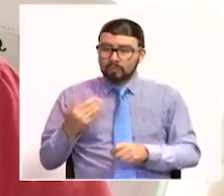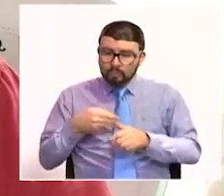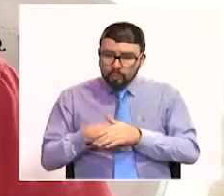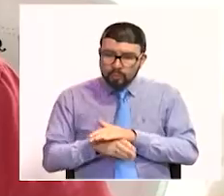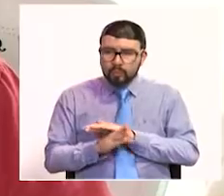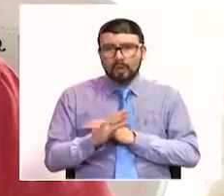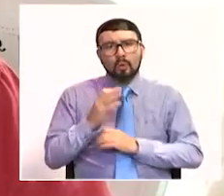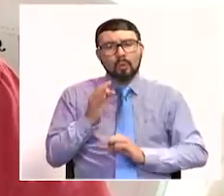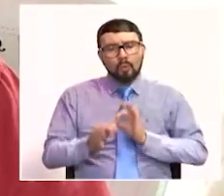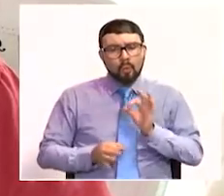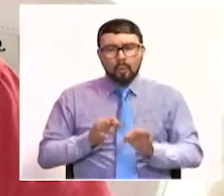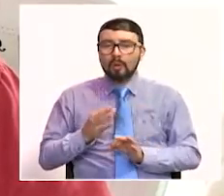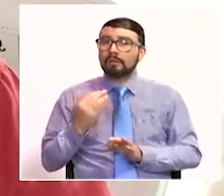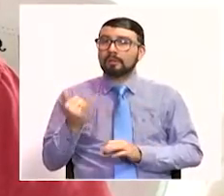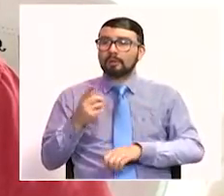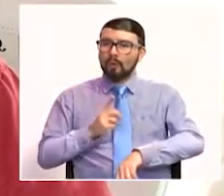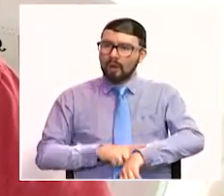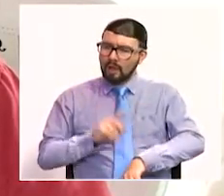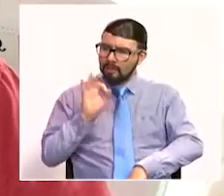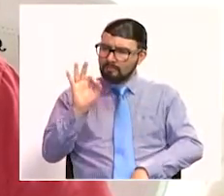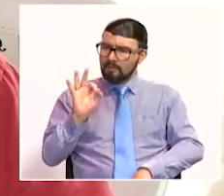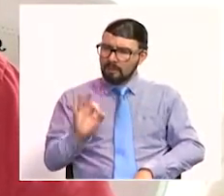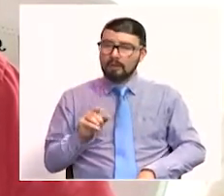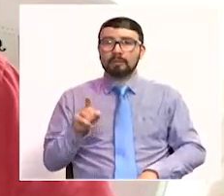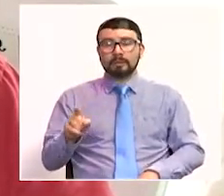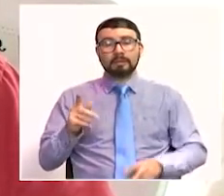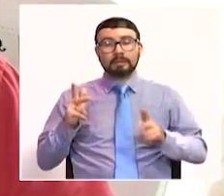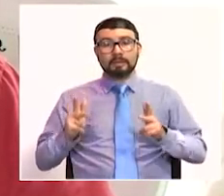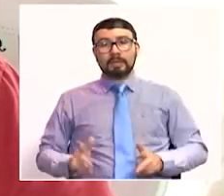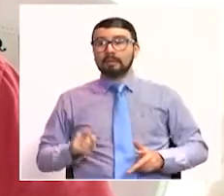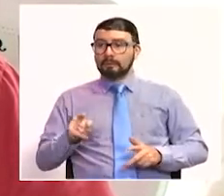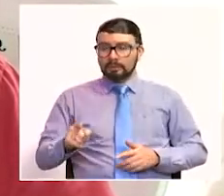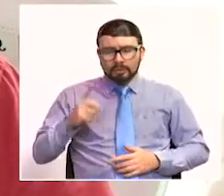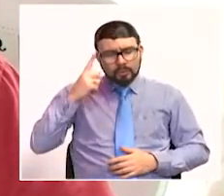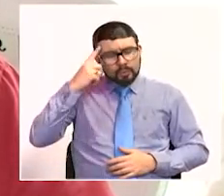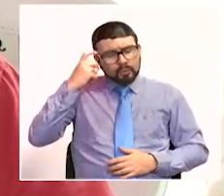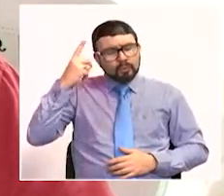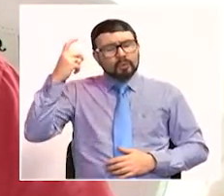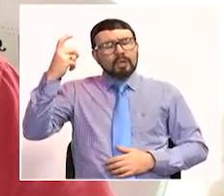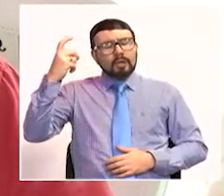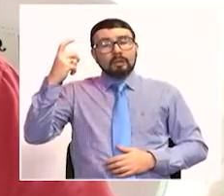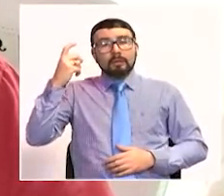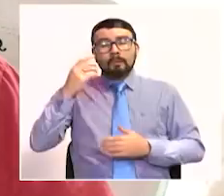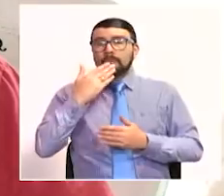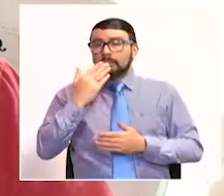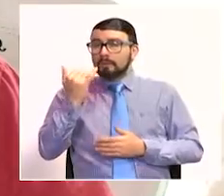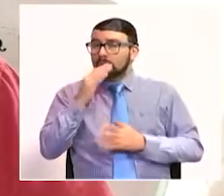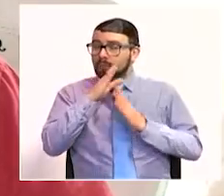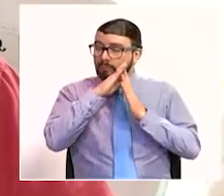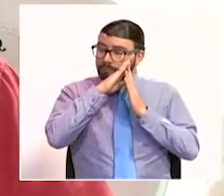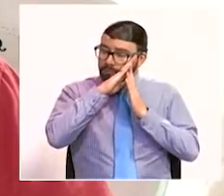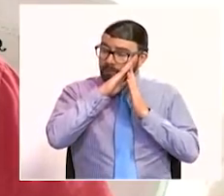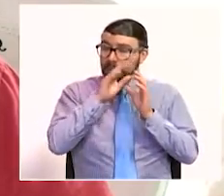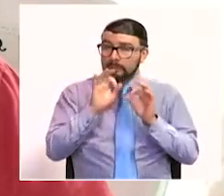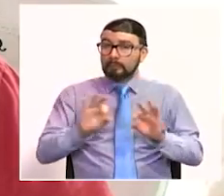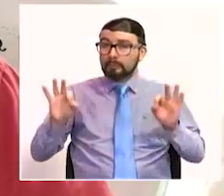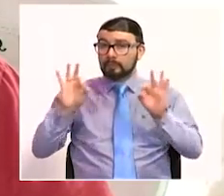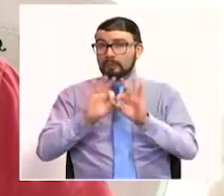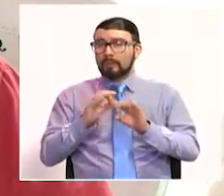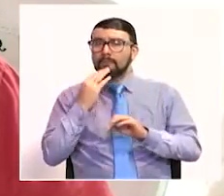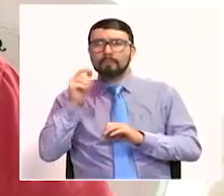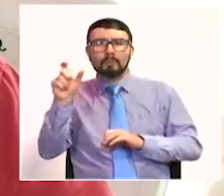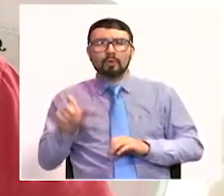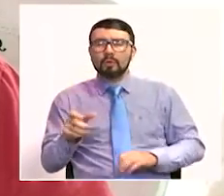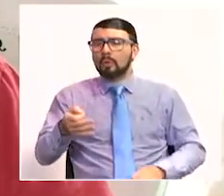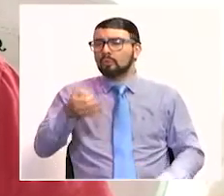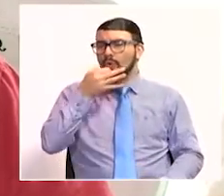poco los horarios de descanso y de sueño. Lo otro es que si una persona está medicada,